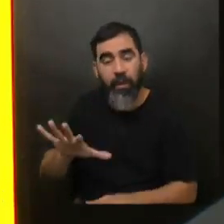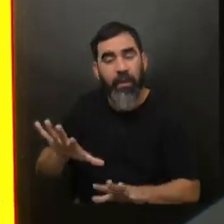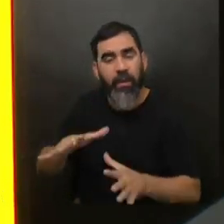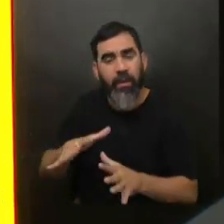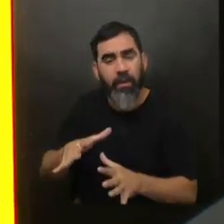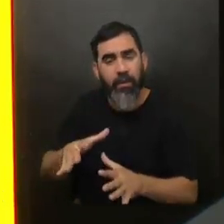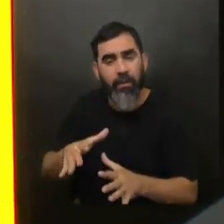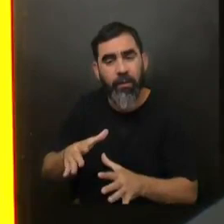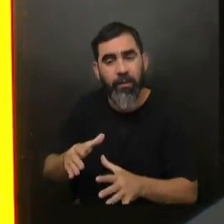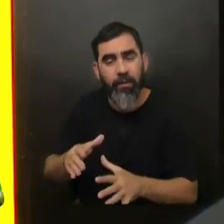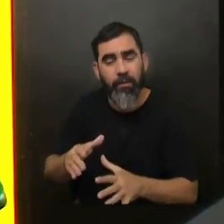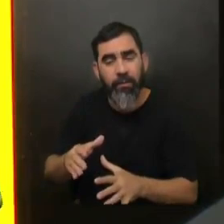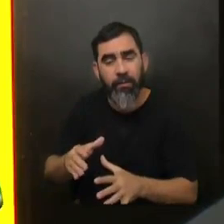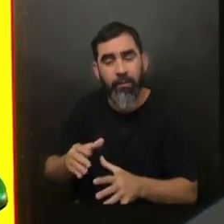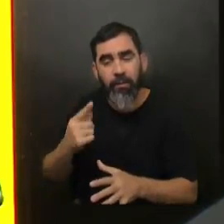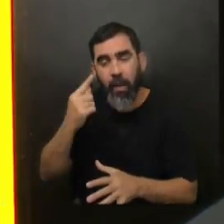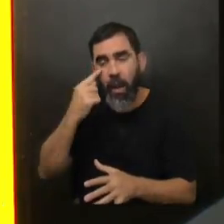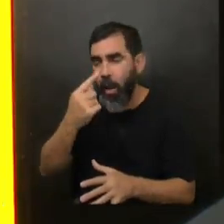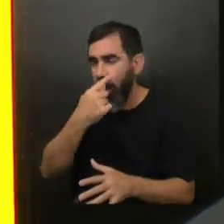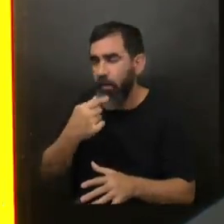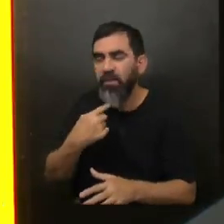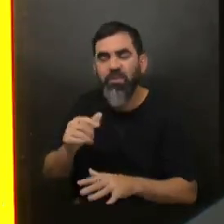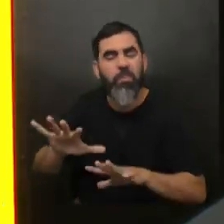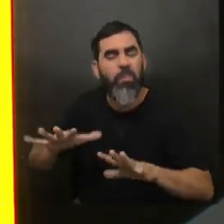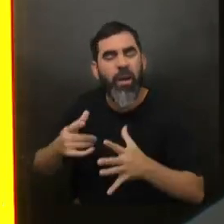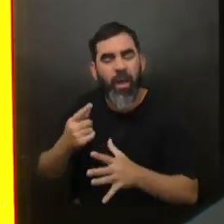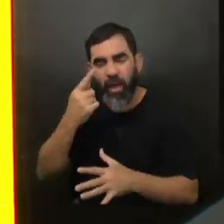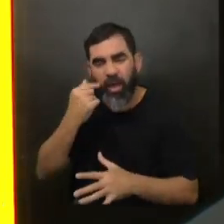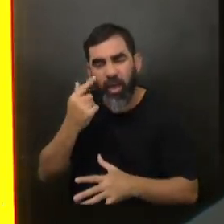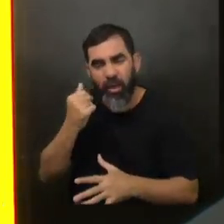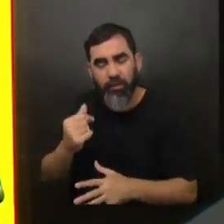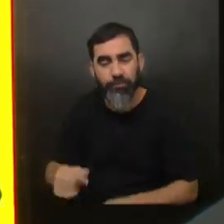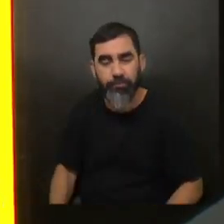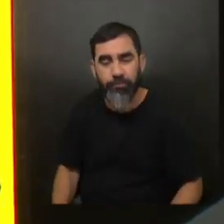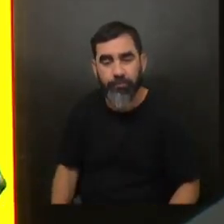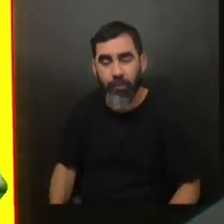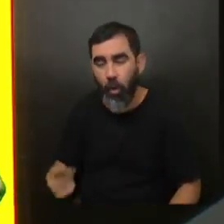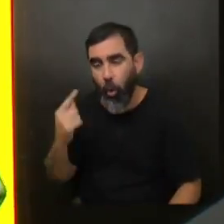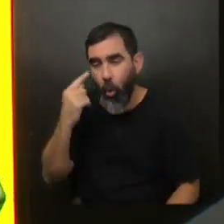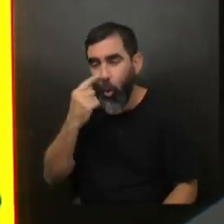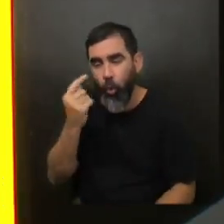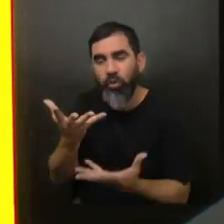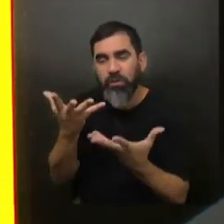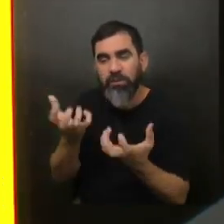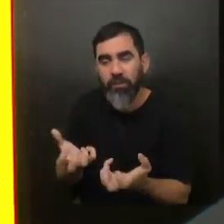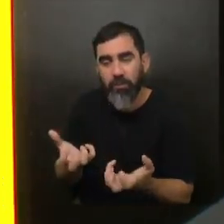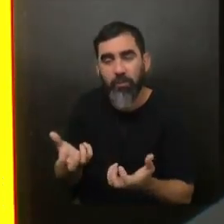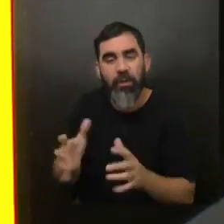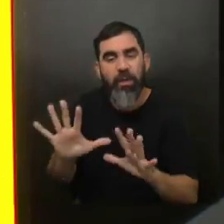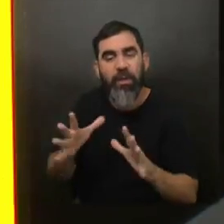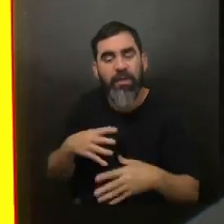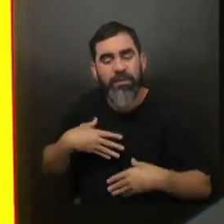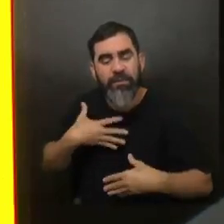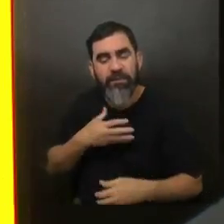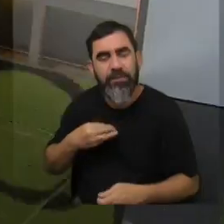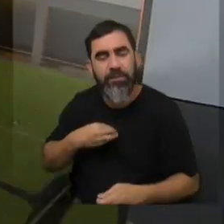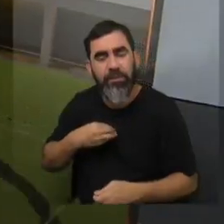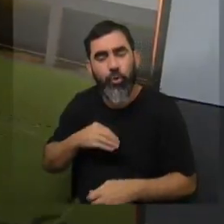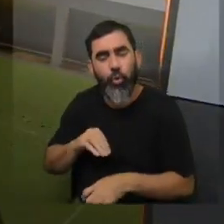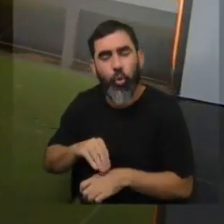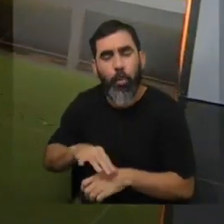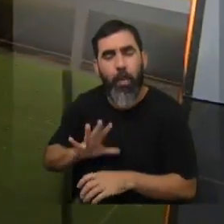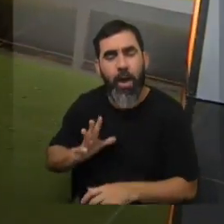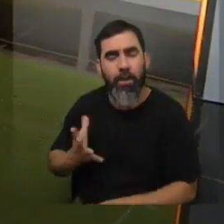la película lagrimal y para qué sirve. Nos cuenta qué es el ojo seco y justamente qué síntomas produce.